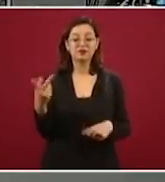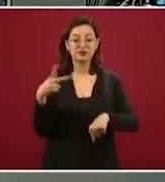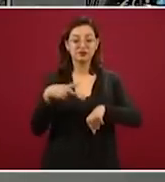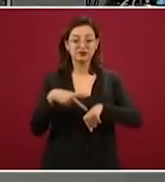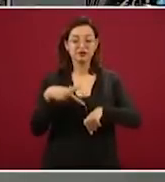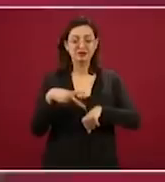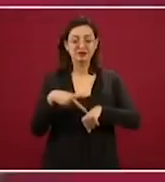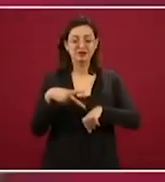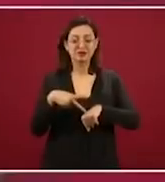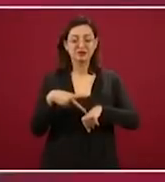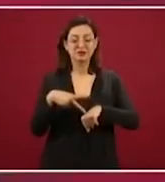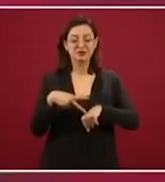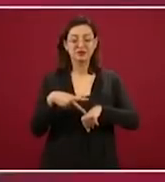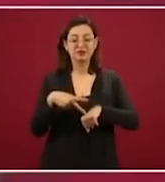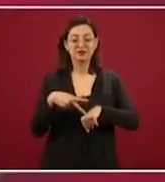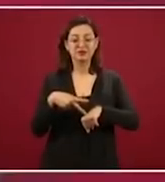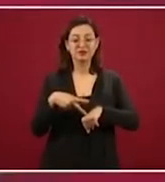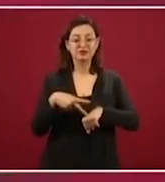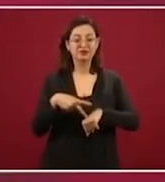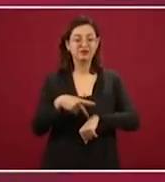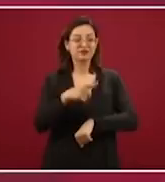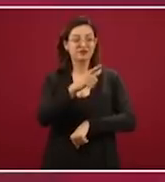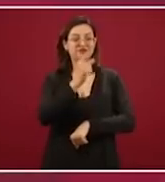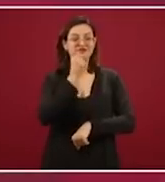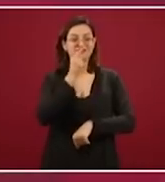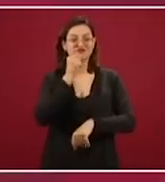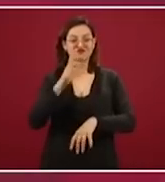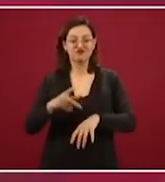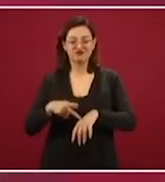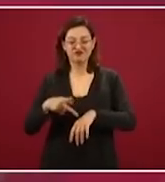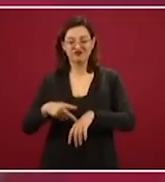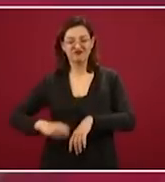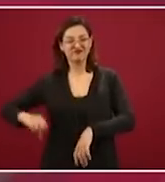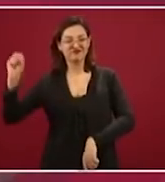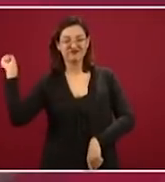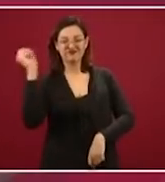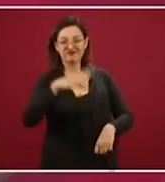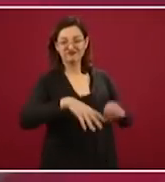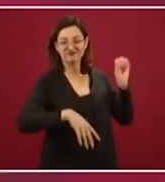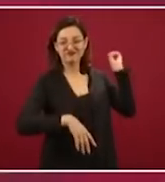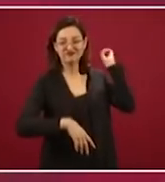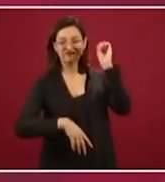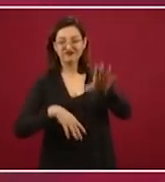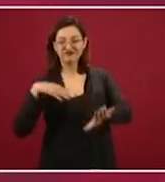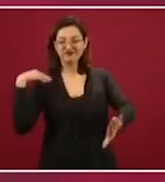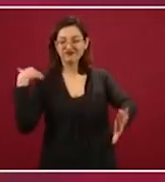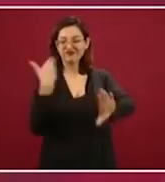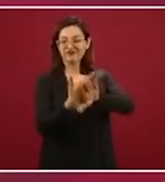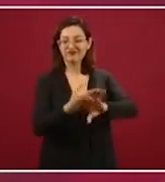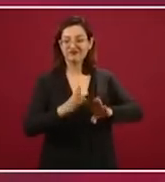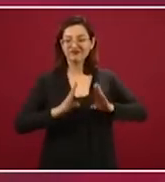piedras a los policías, a los soldados, los agredían,